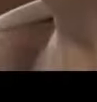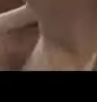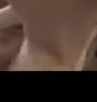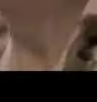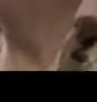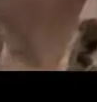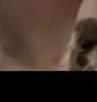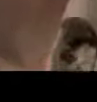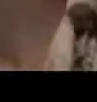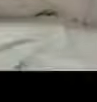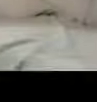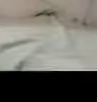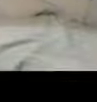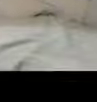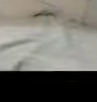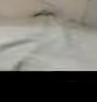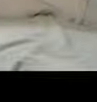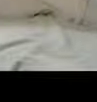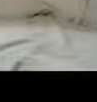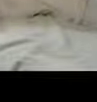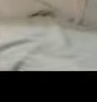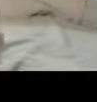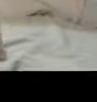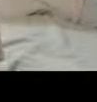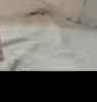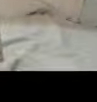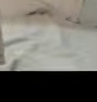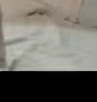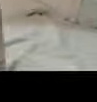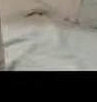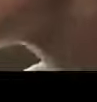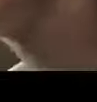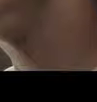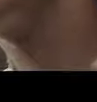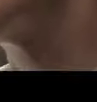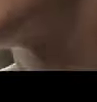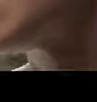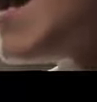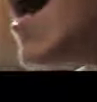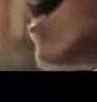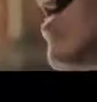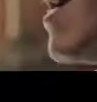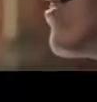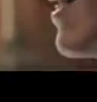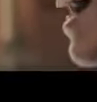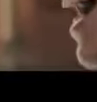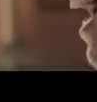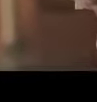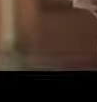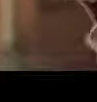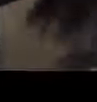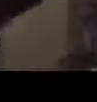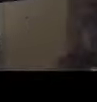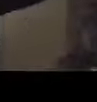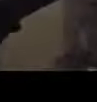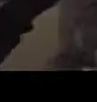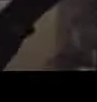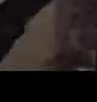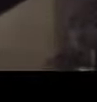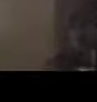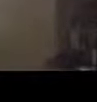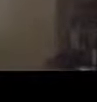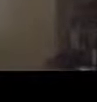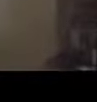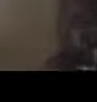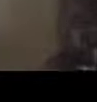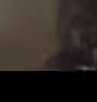a vestir, a montarnos en la bicicleta. ¿Tú quieres que vayamos a la bicicleta? ¡Ay, que sí! Vamos a parar más